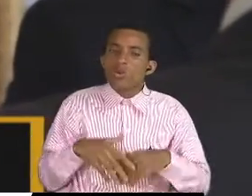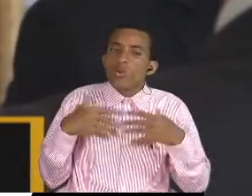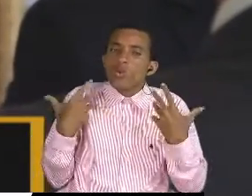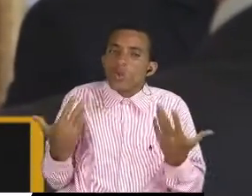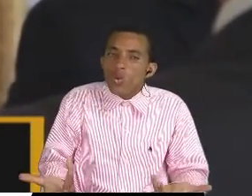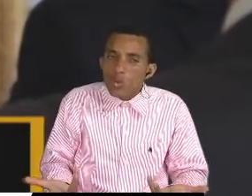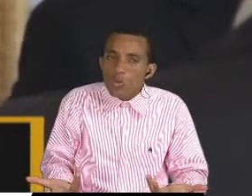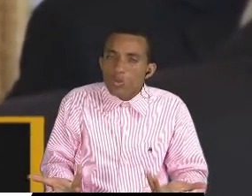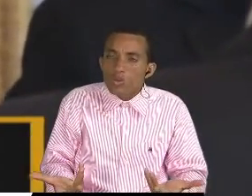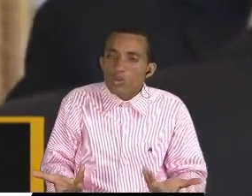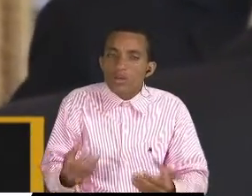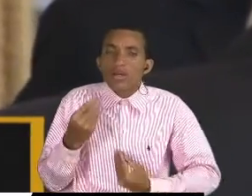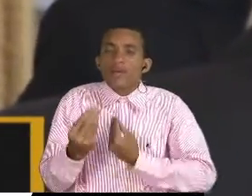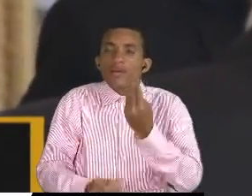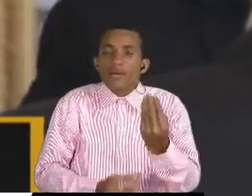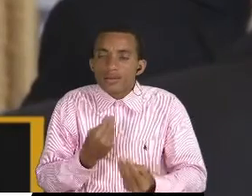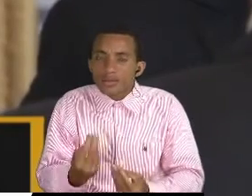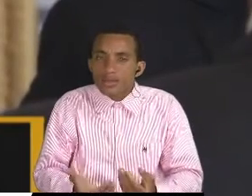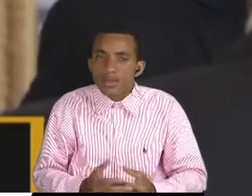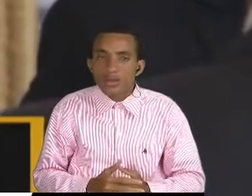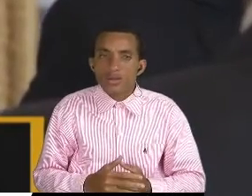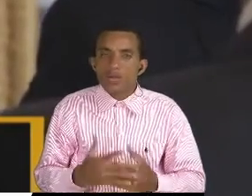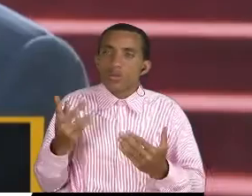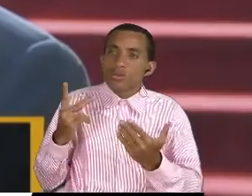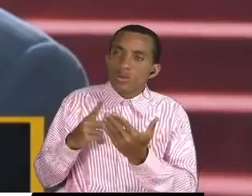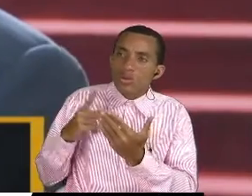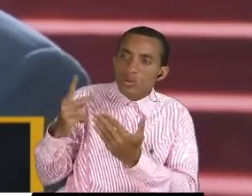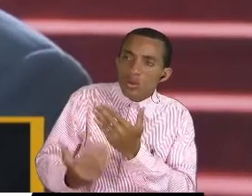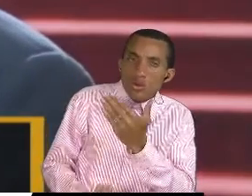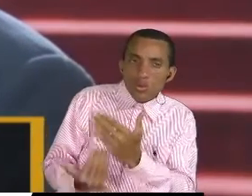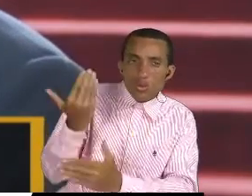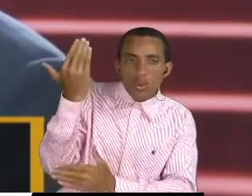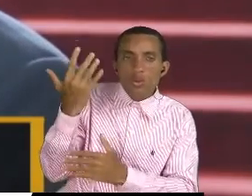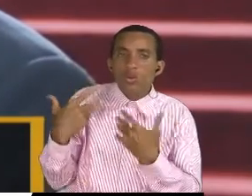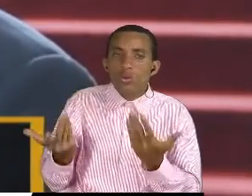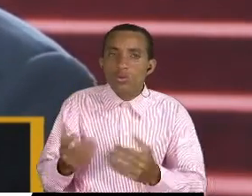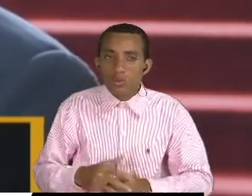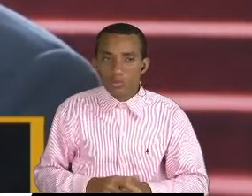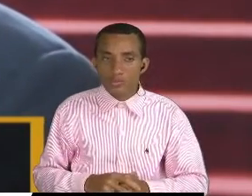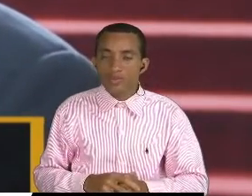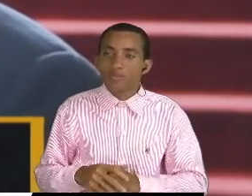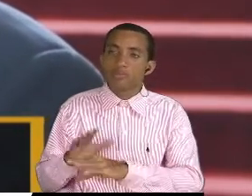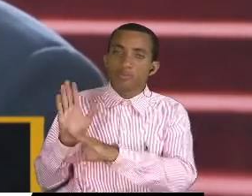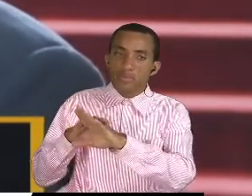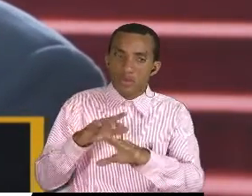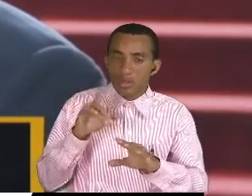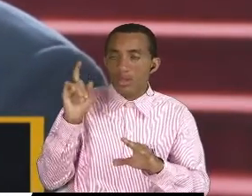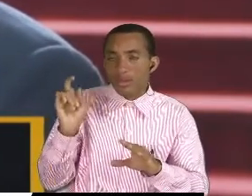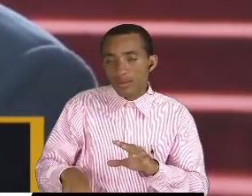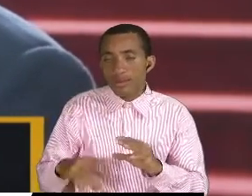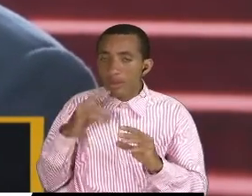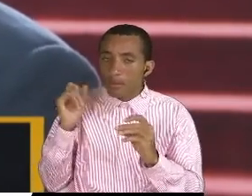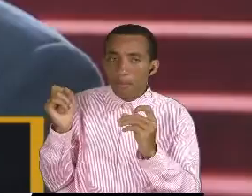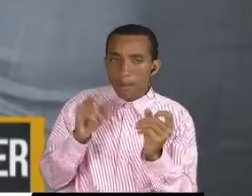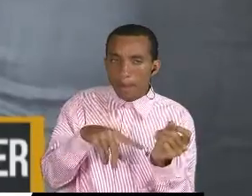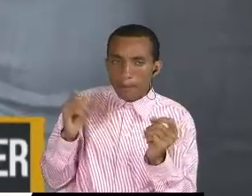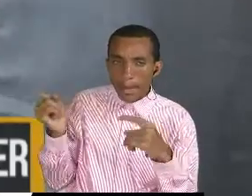el alcance de esta modernización. De igual manera se ha planteado poder hacer un debate